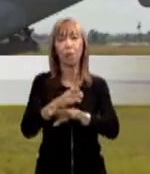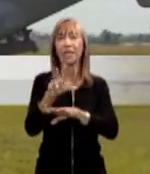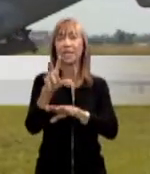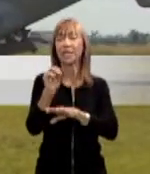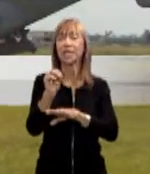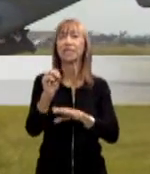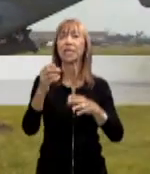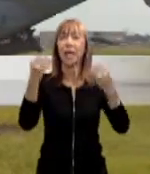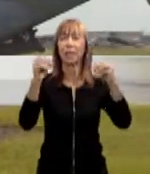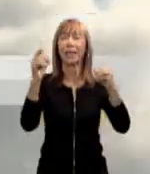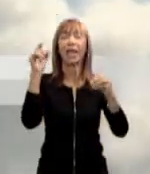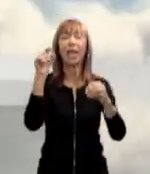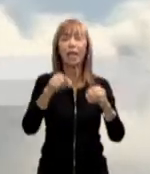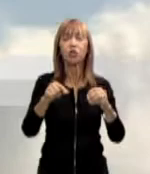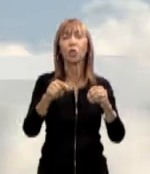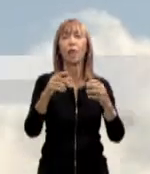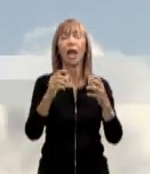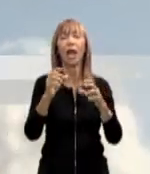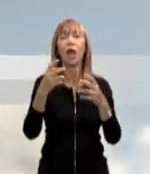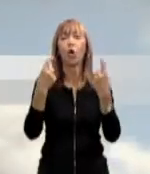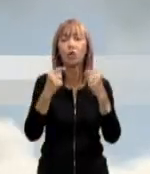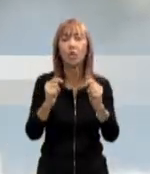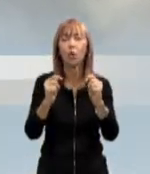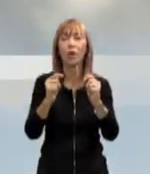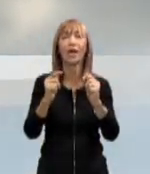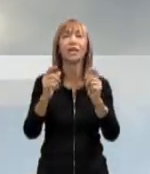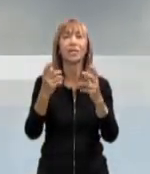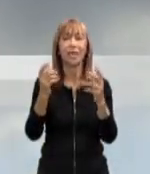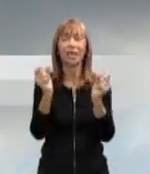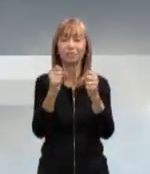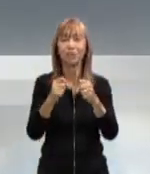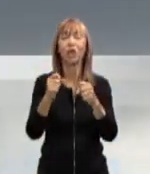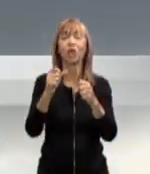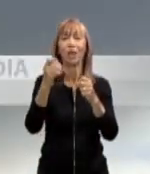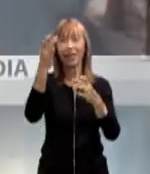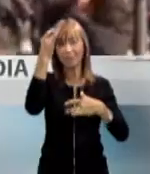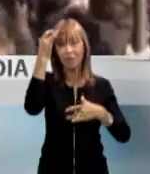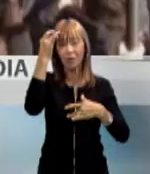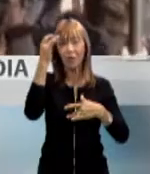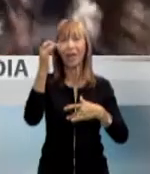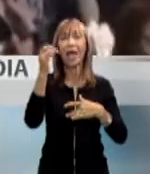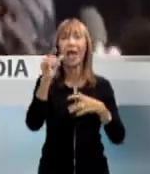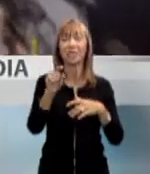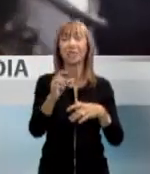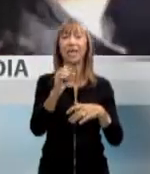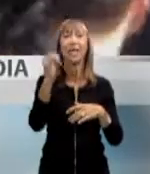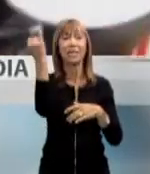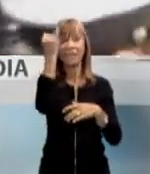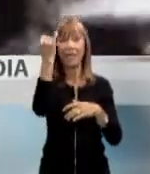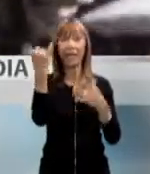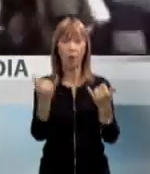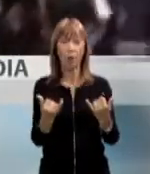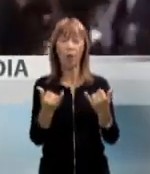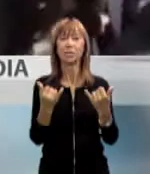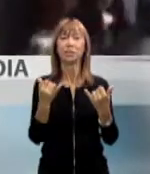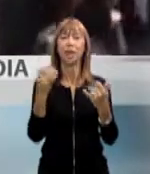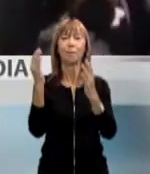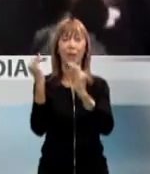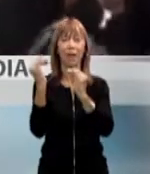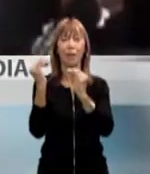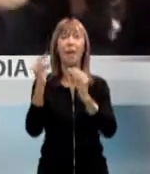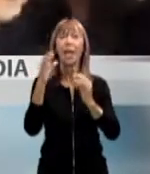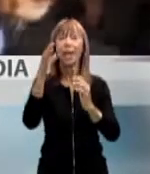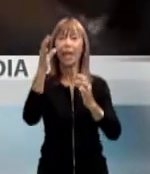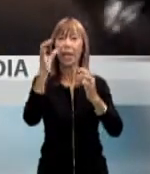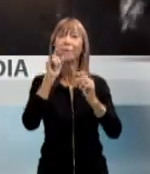continuarán colaborando con otras autoridades en la lucha contra el ébola en la región. Y en Italia, hoy se esperaba el veredicto para el